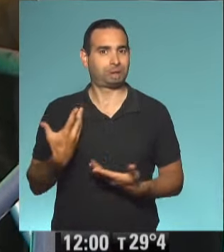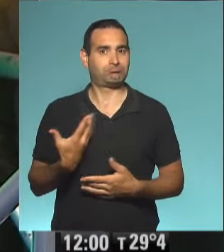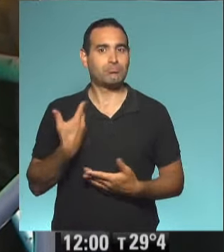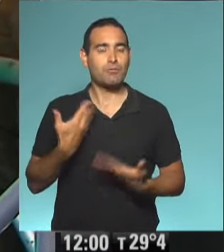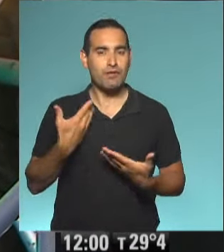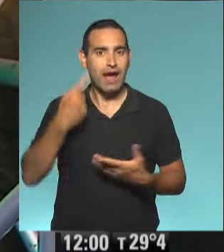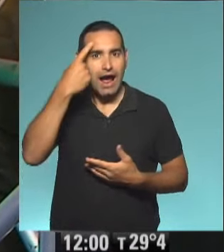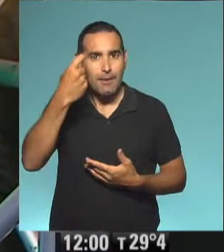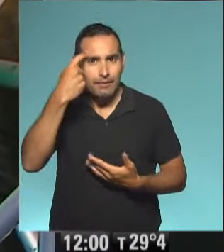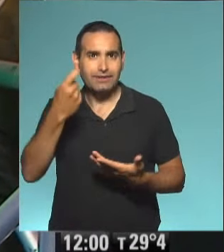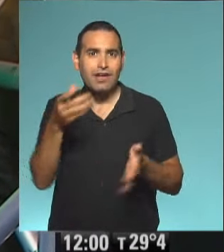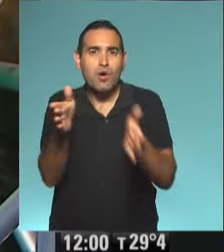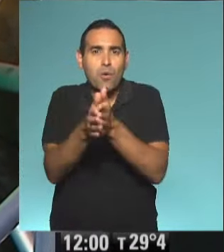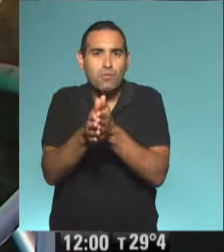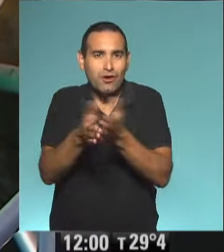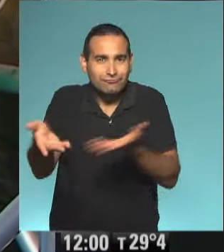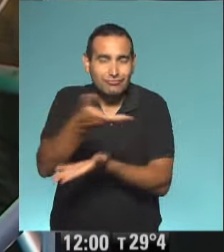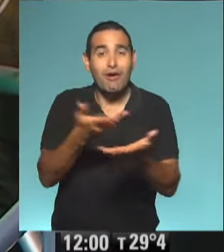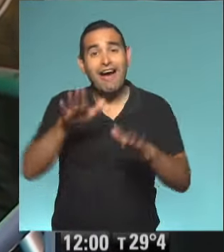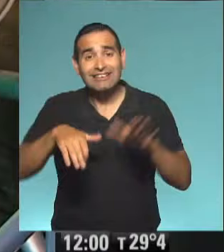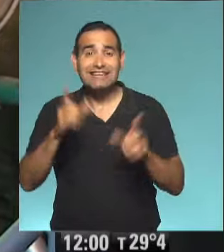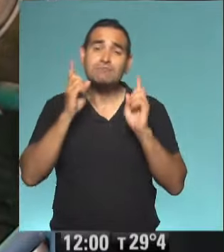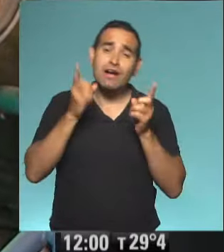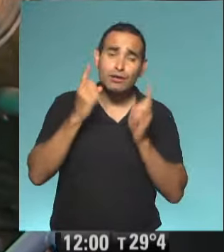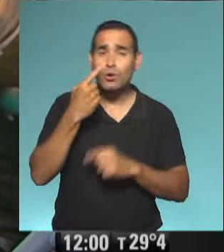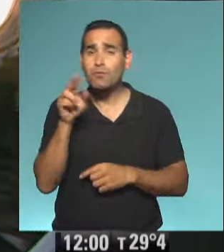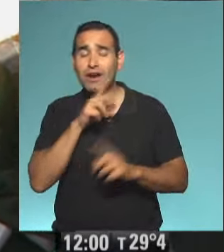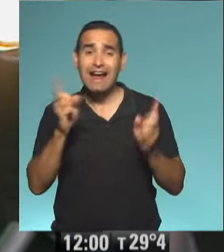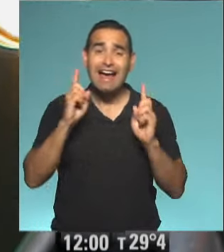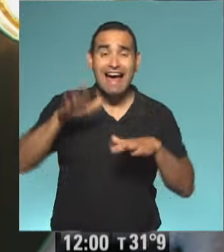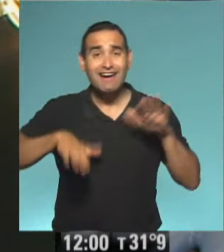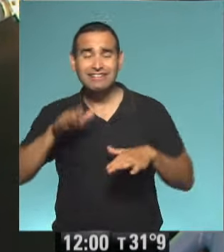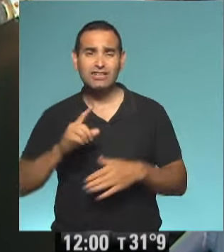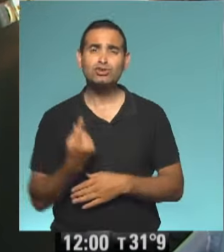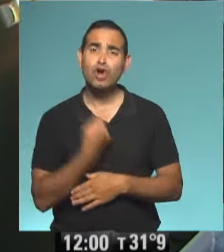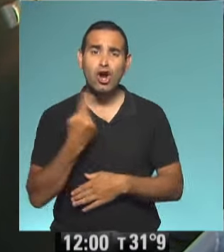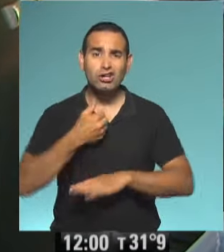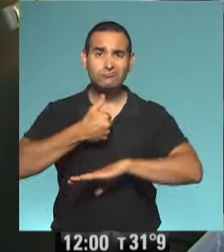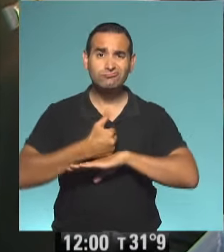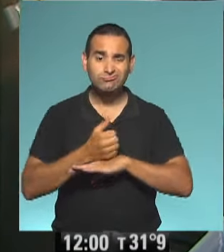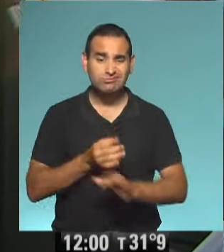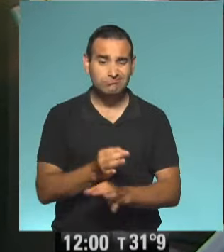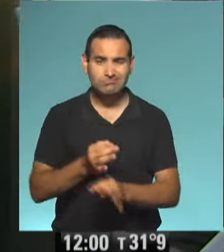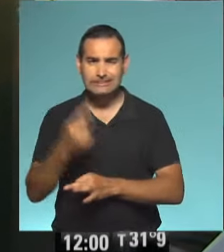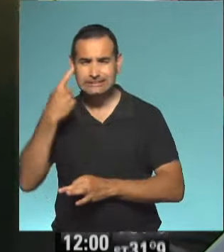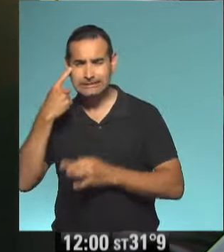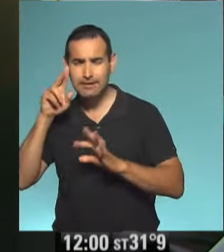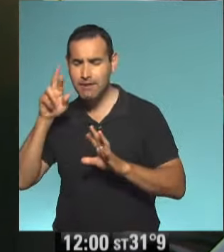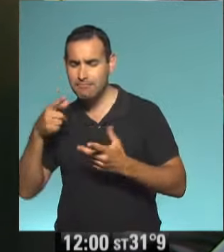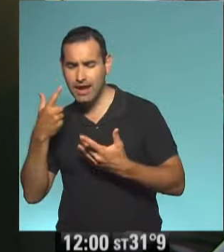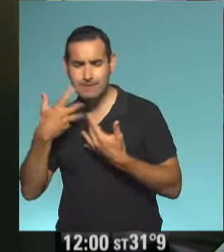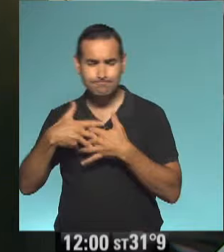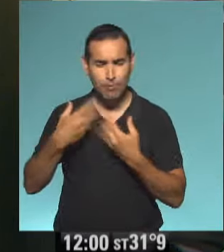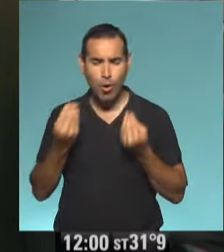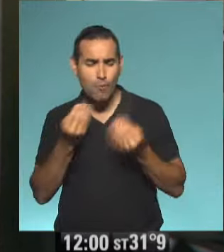el aprendizaje con otros. Porque a veces los maestros y las maestras nos encontramos un poco solos, planeando, pensando lo mejor para